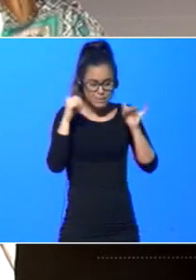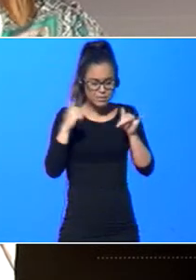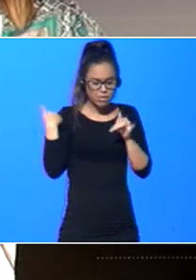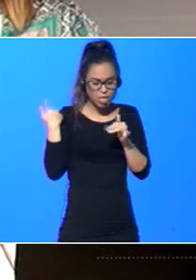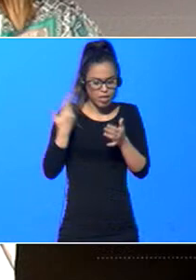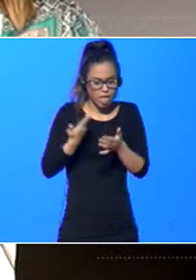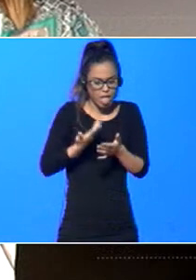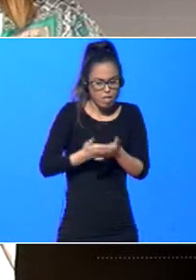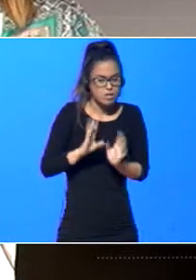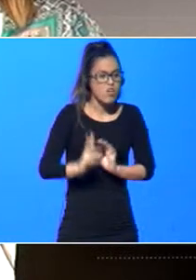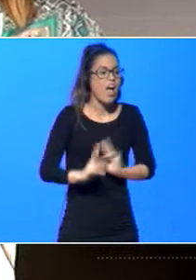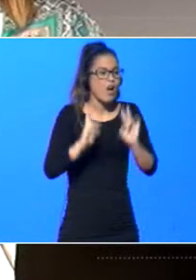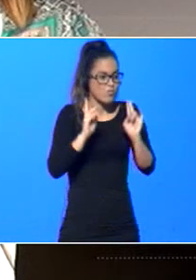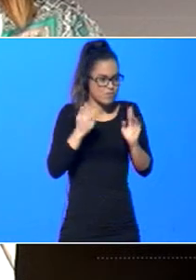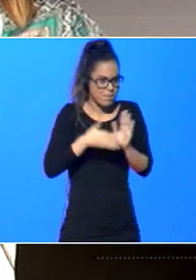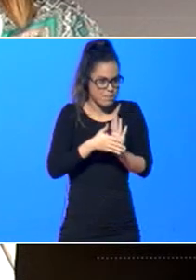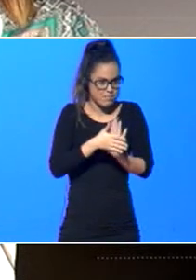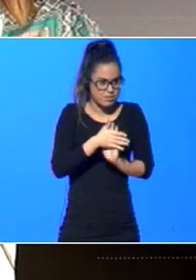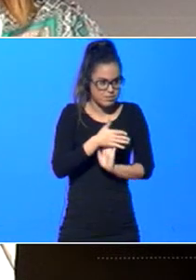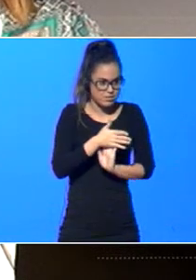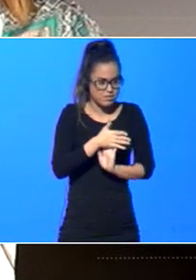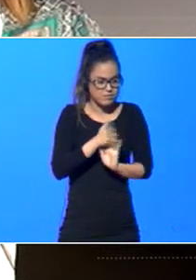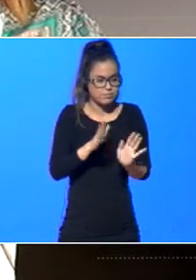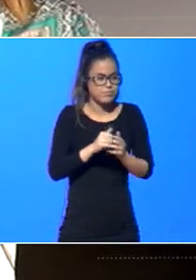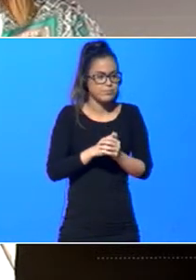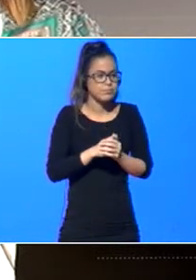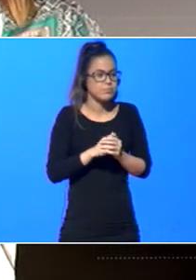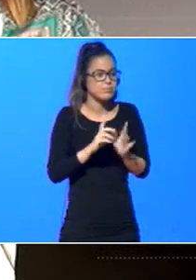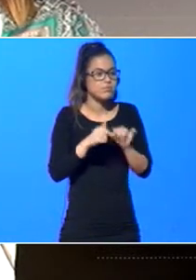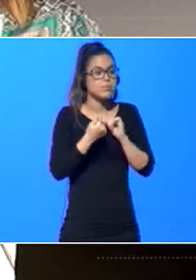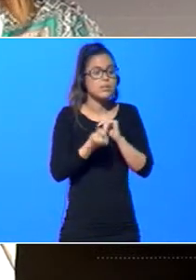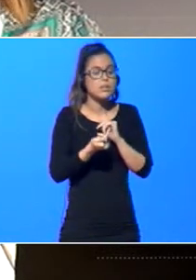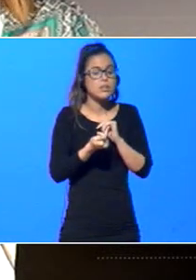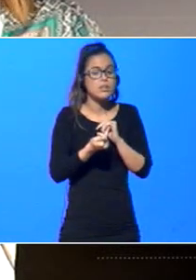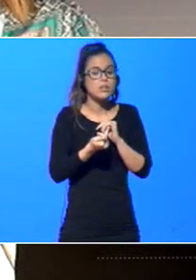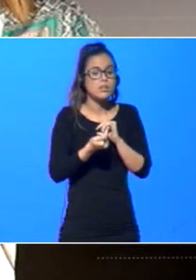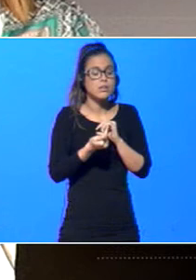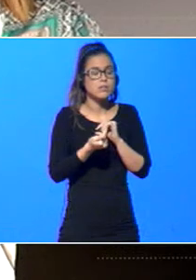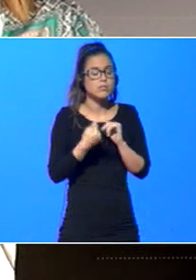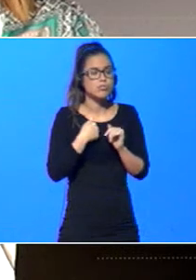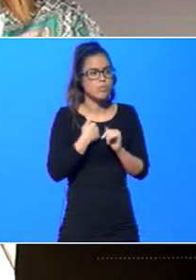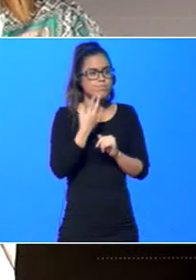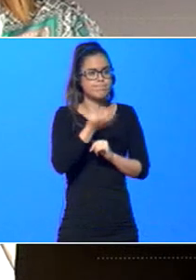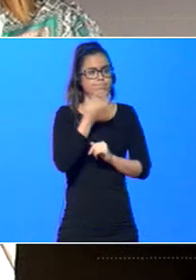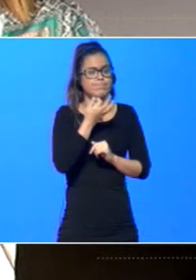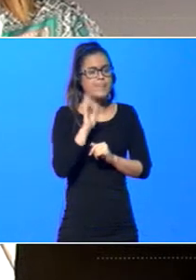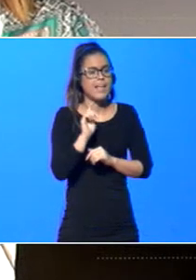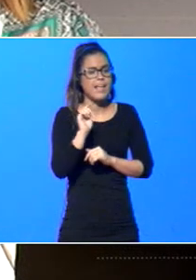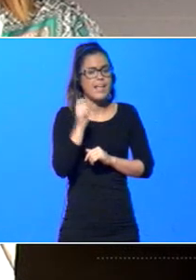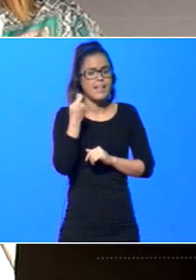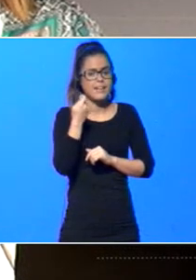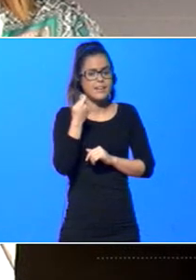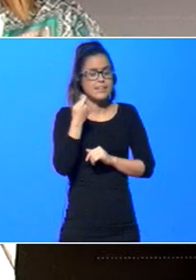jubilo, o sea que perfecto. Bajamos un poquito para abajo eso, ahí, en el 1. Y yo voy a hablar de los retos desde